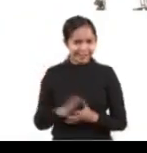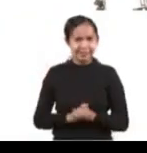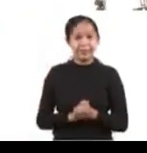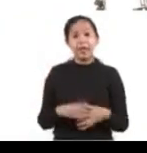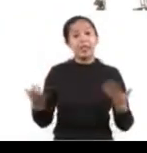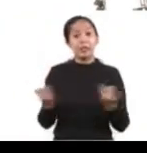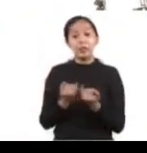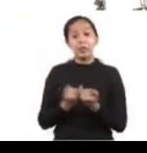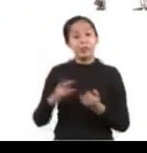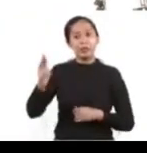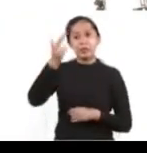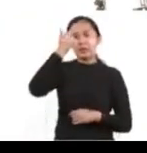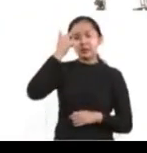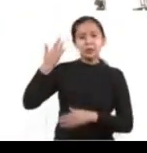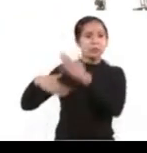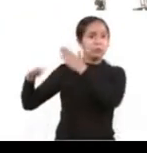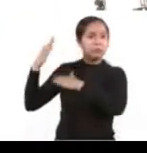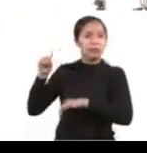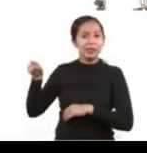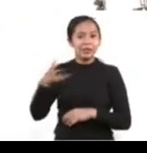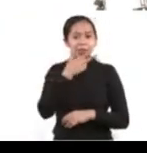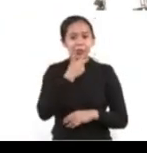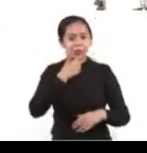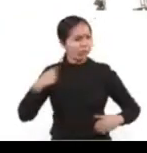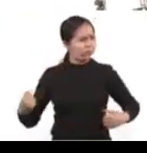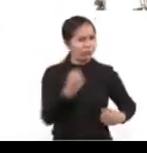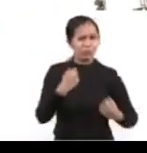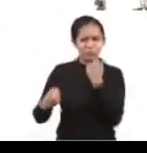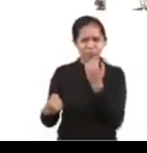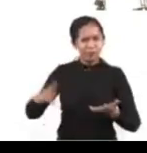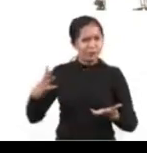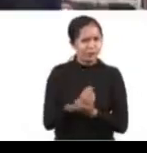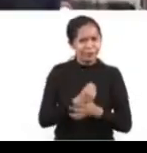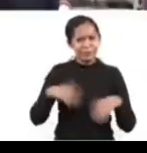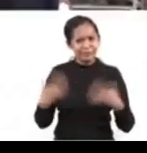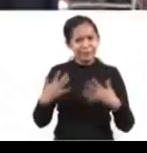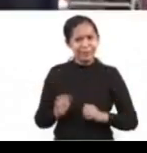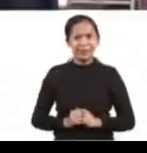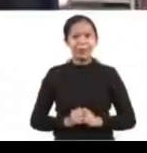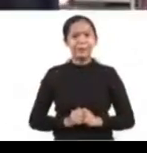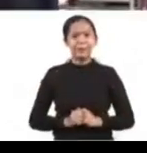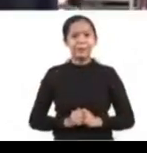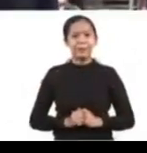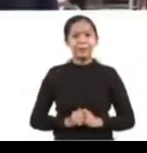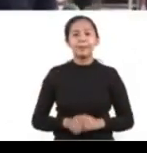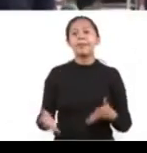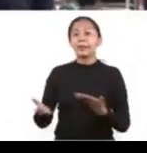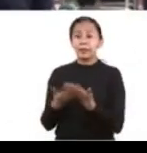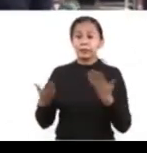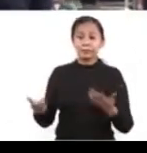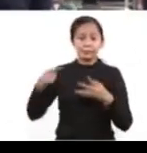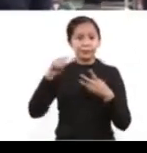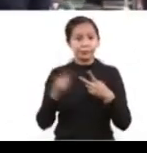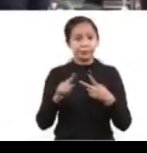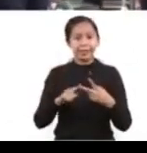alguna esa pegada impresionante de este gran campeón en la división de los Super Plumas. Invitamos en este escenario